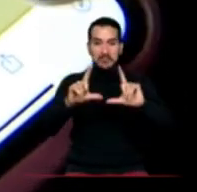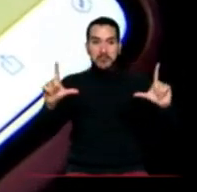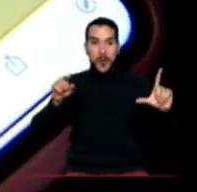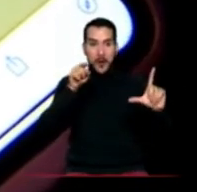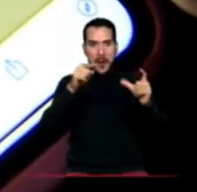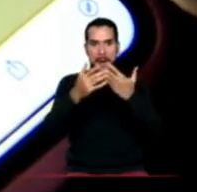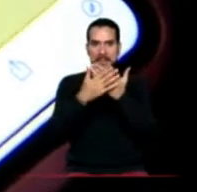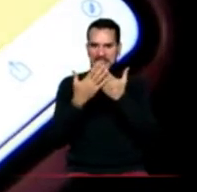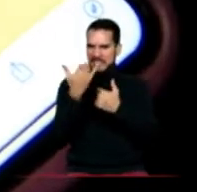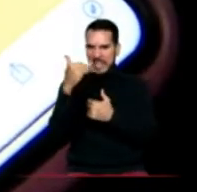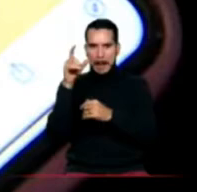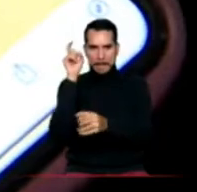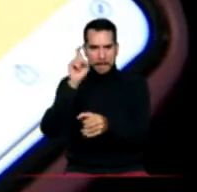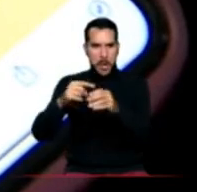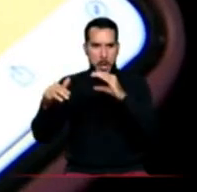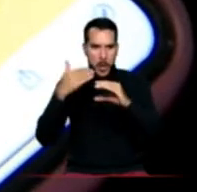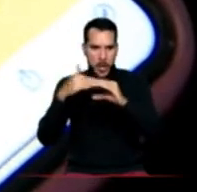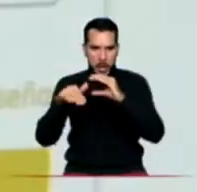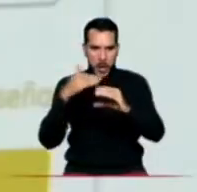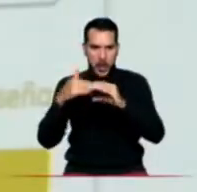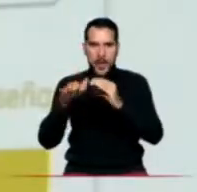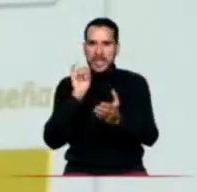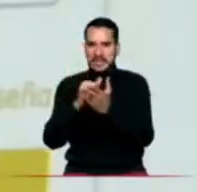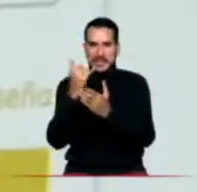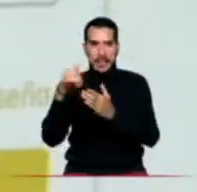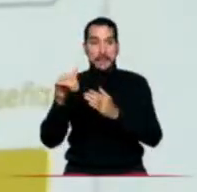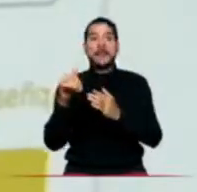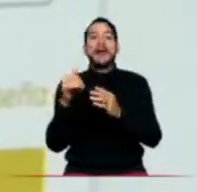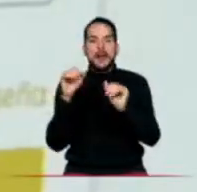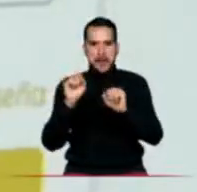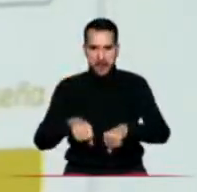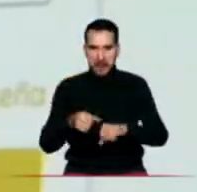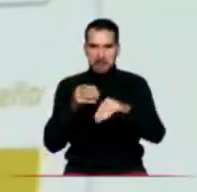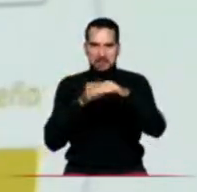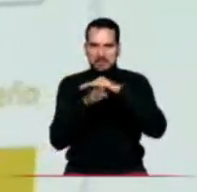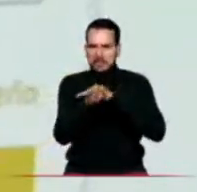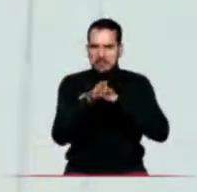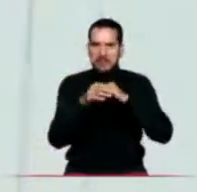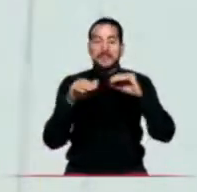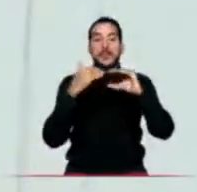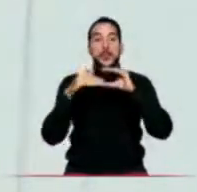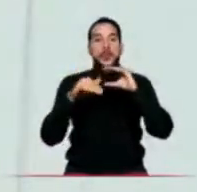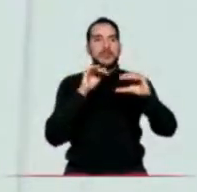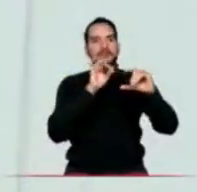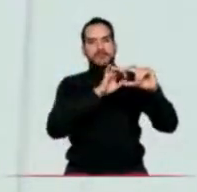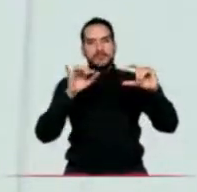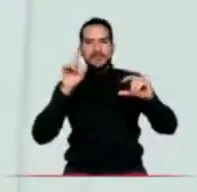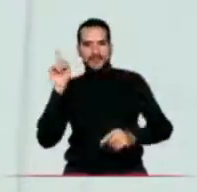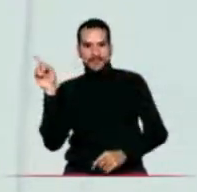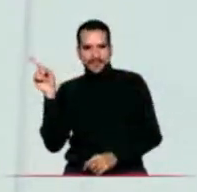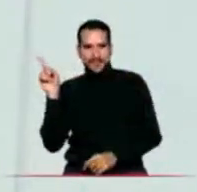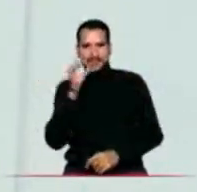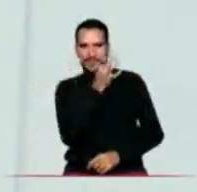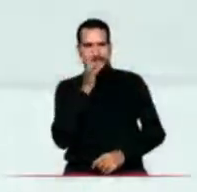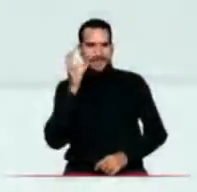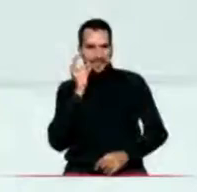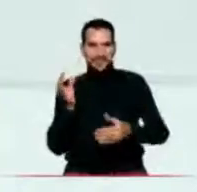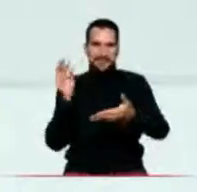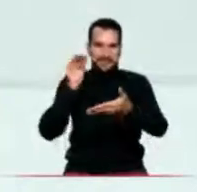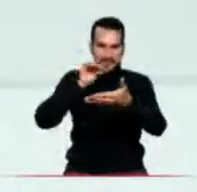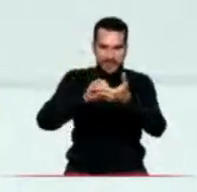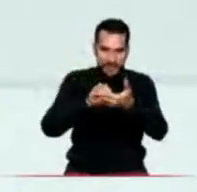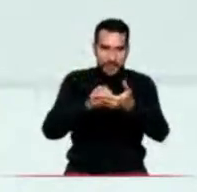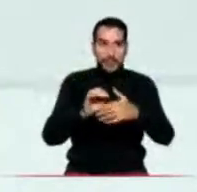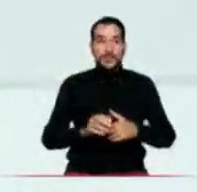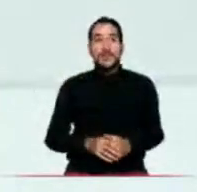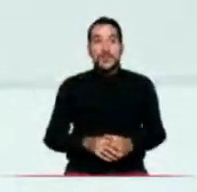correo. Esto indica que ya tiene una cuenta creada. Podrá ingresar digitando su correo electrónico y su contraseña. Busque la